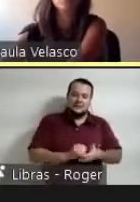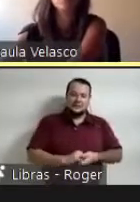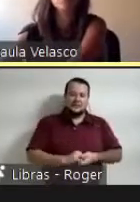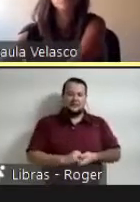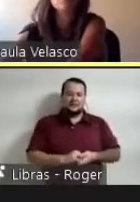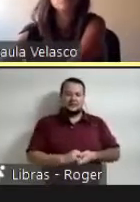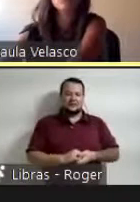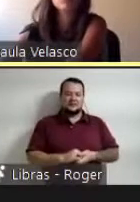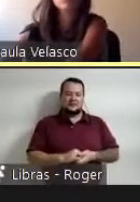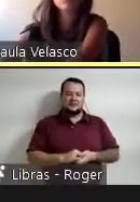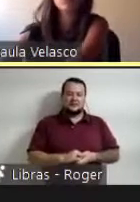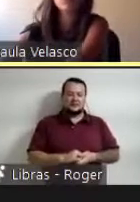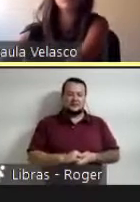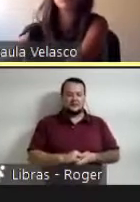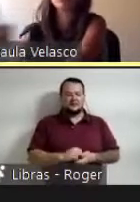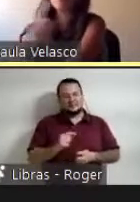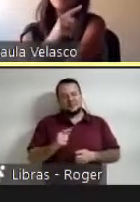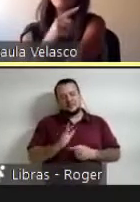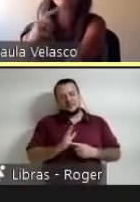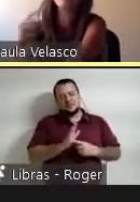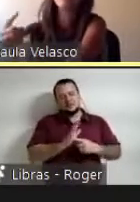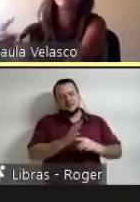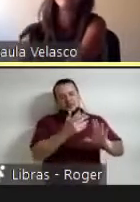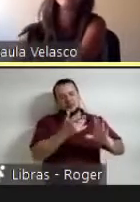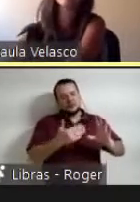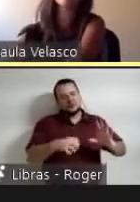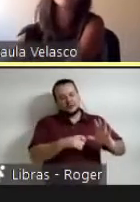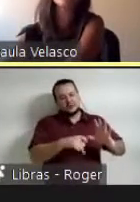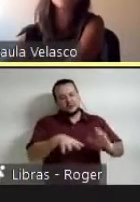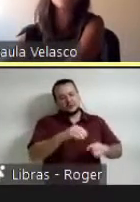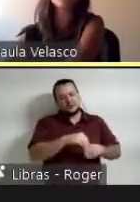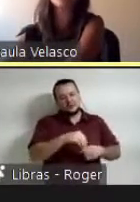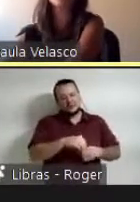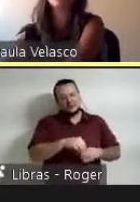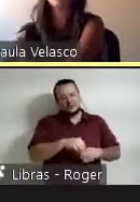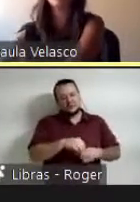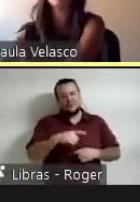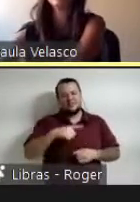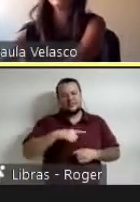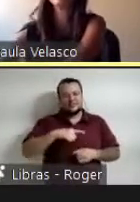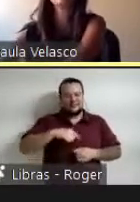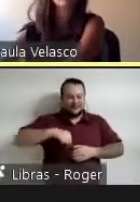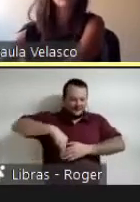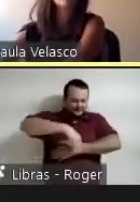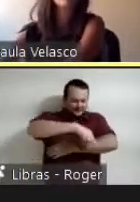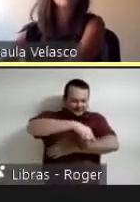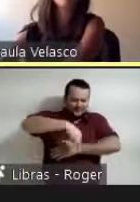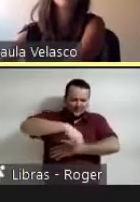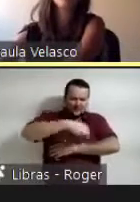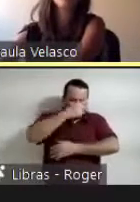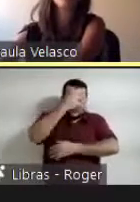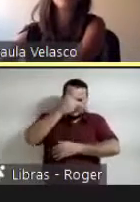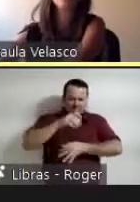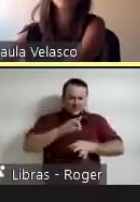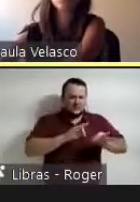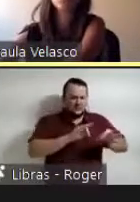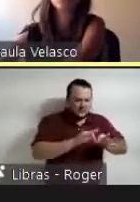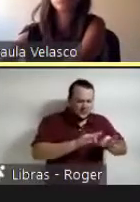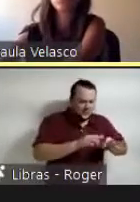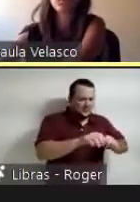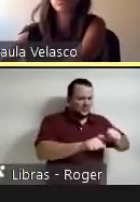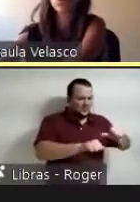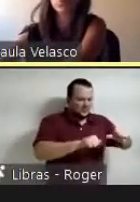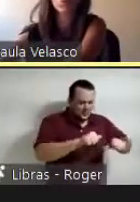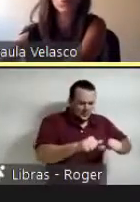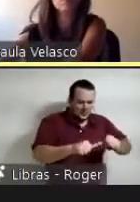entonces el proyecto introdujo la circulación perimetral cambiando los movimientos en todo el edificio y convirtiendo el